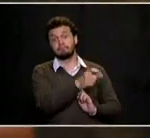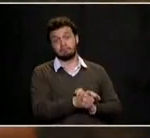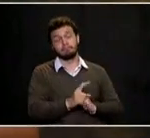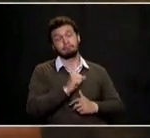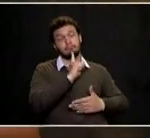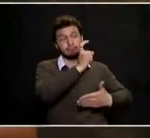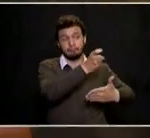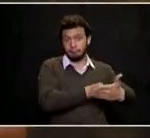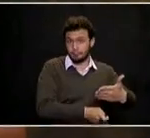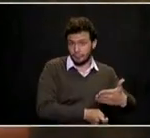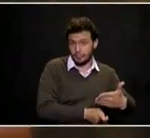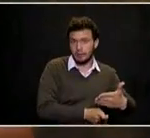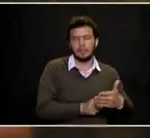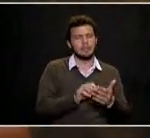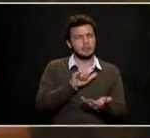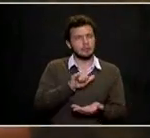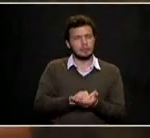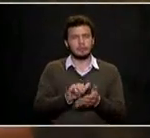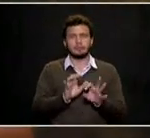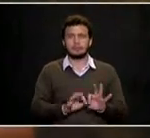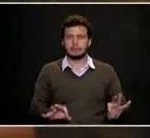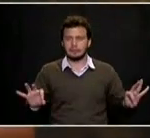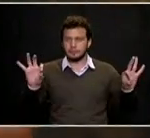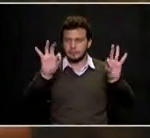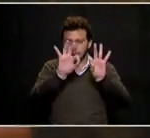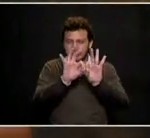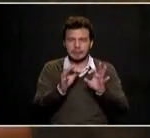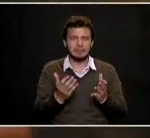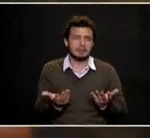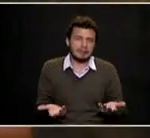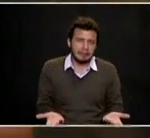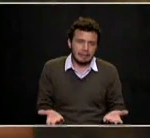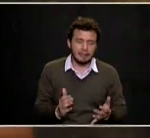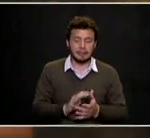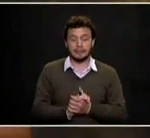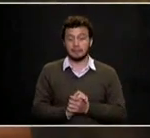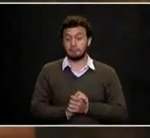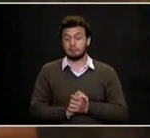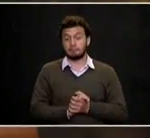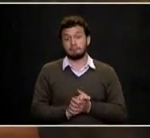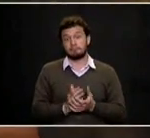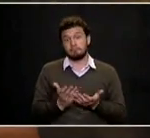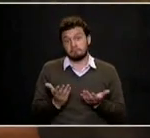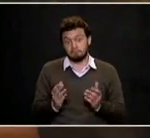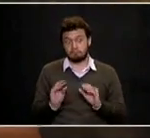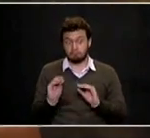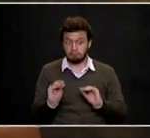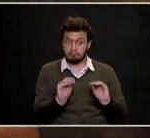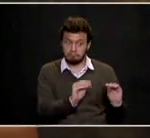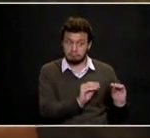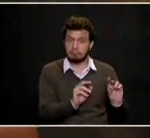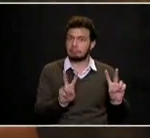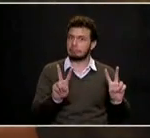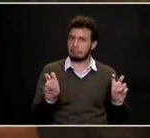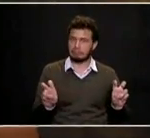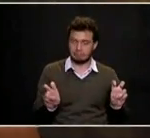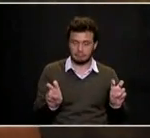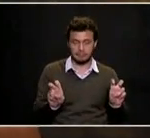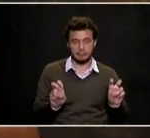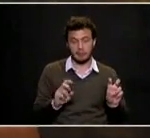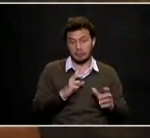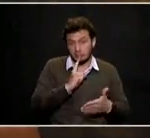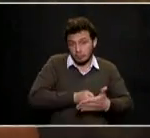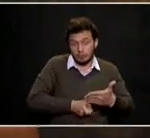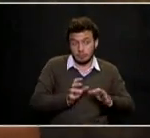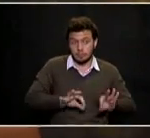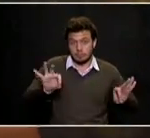también es un elemento importante en el tema de los parqueos para mirar el